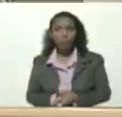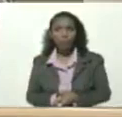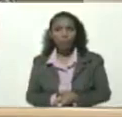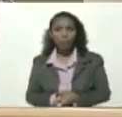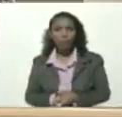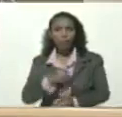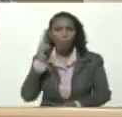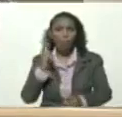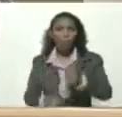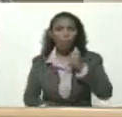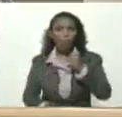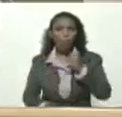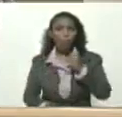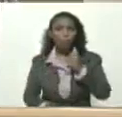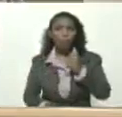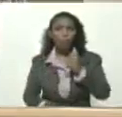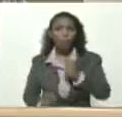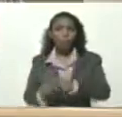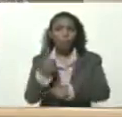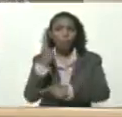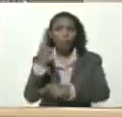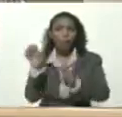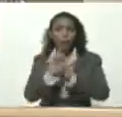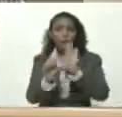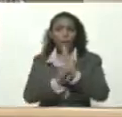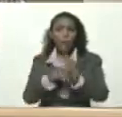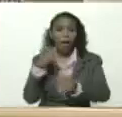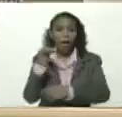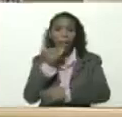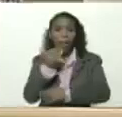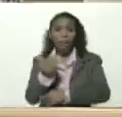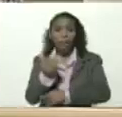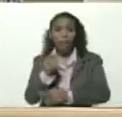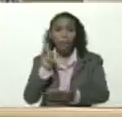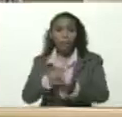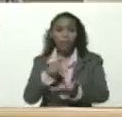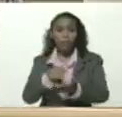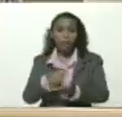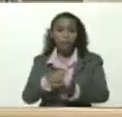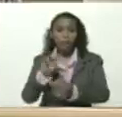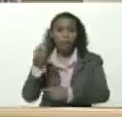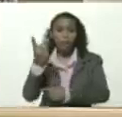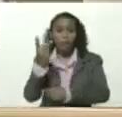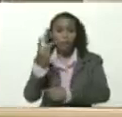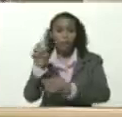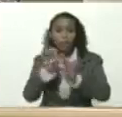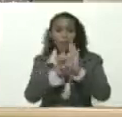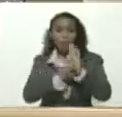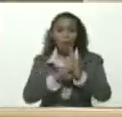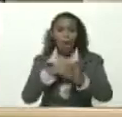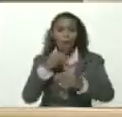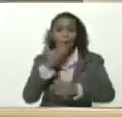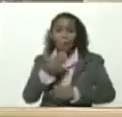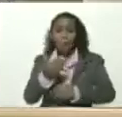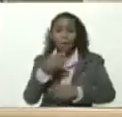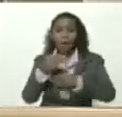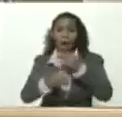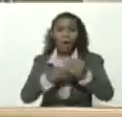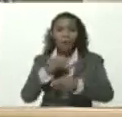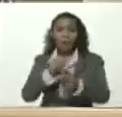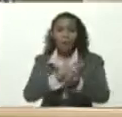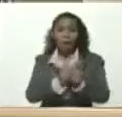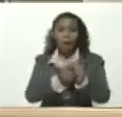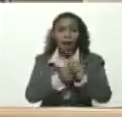La última etapa, la primera etapa permite las postulaciones, la segunda etapa permite hacer cambios en esas